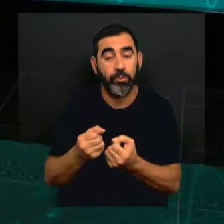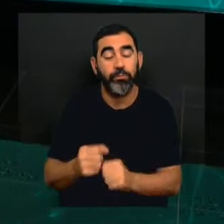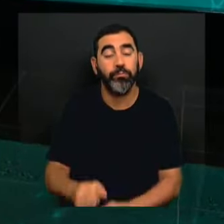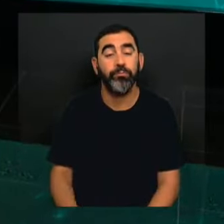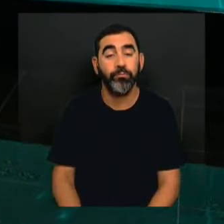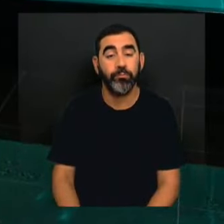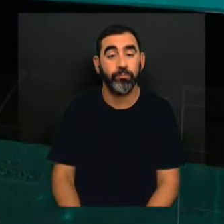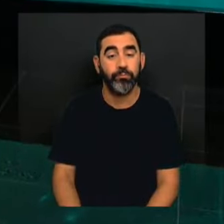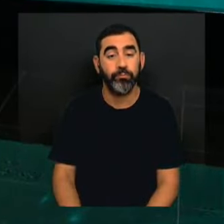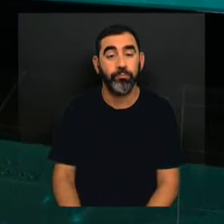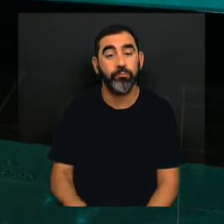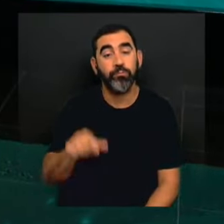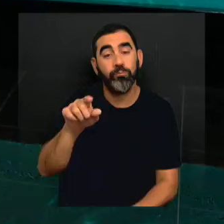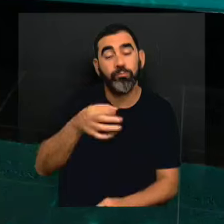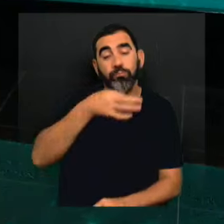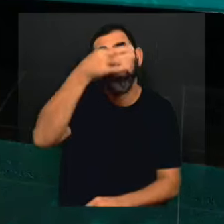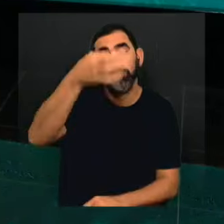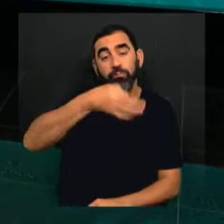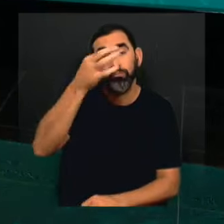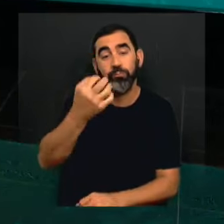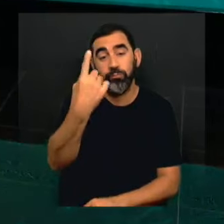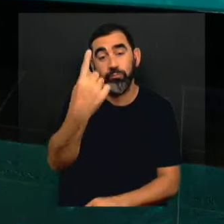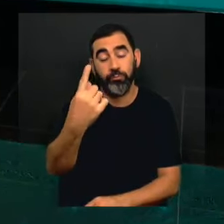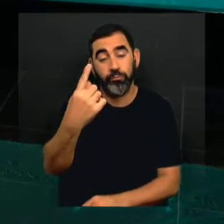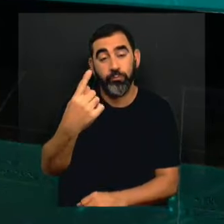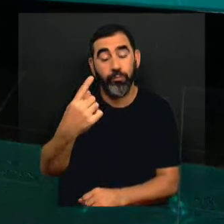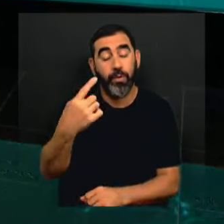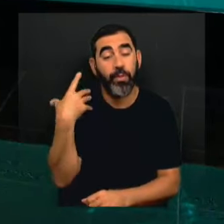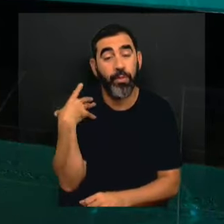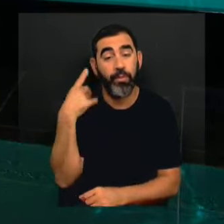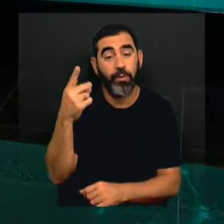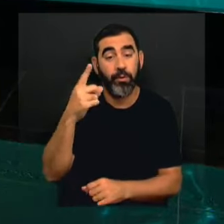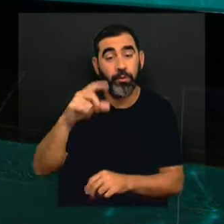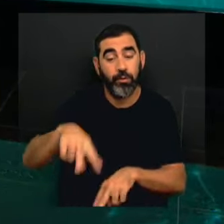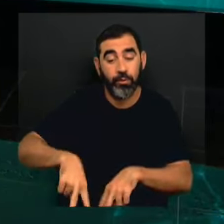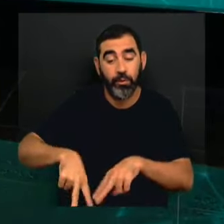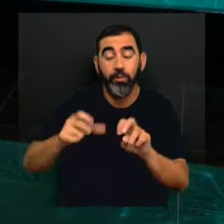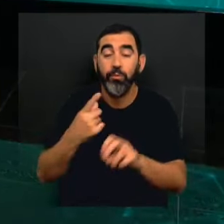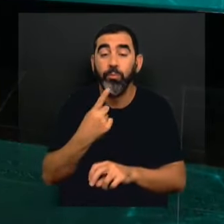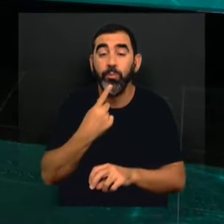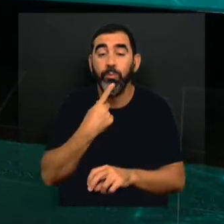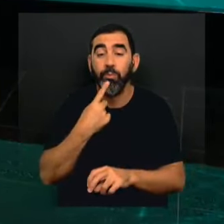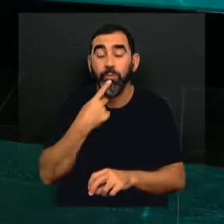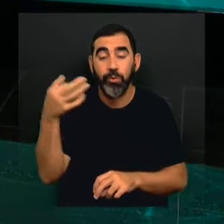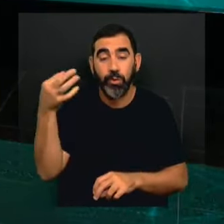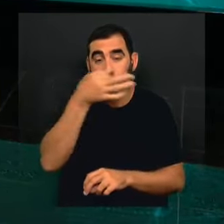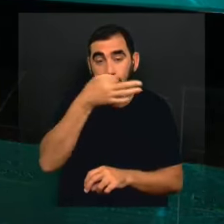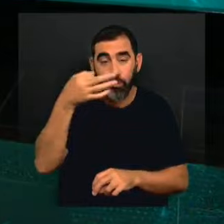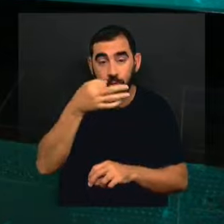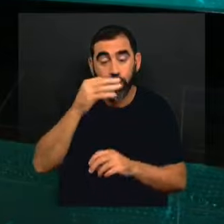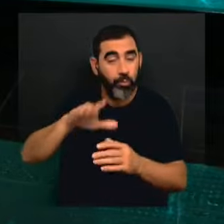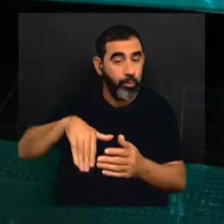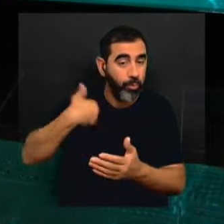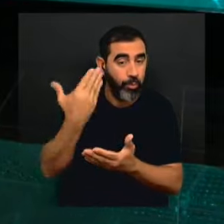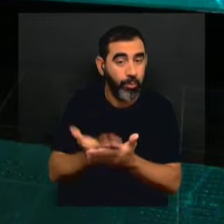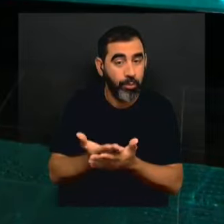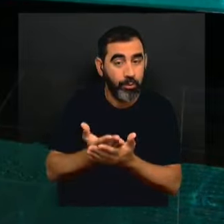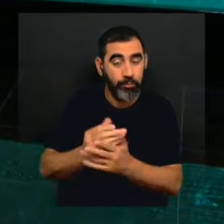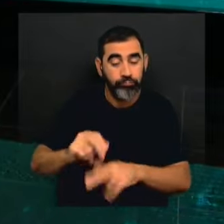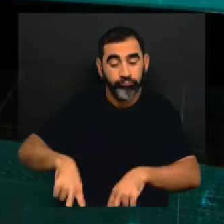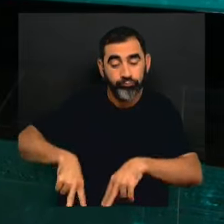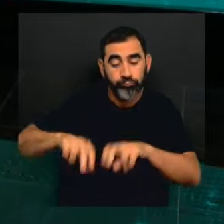Cardoso uno de los expositores fue el codirector del centro de investigación de políticas de droga bu kilmer que propuso analizar aguas